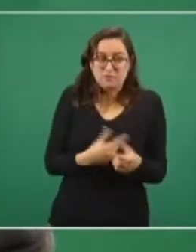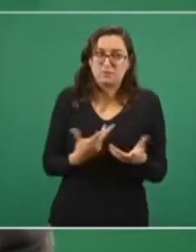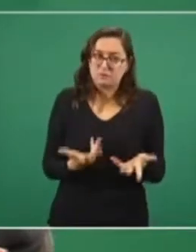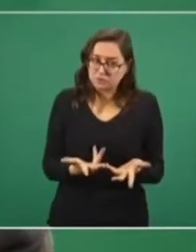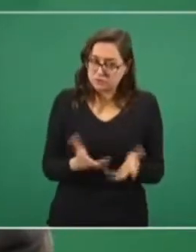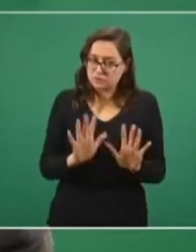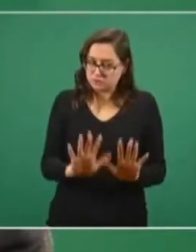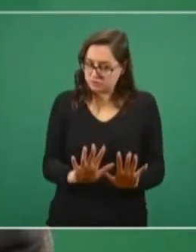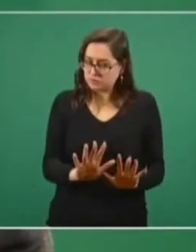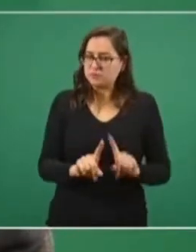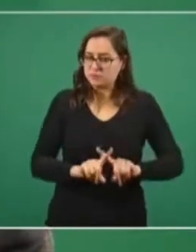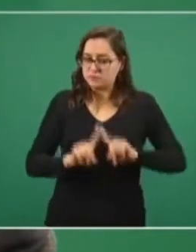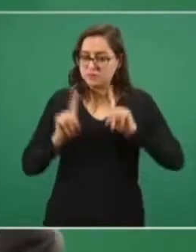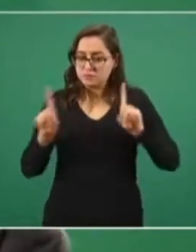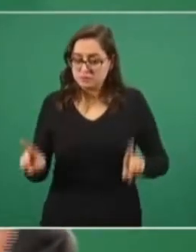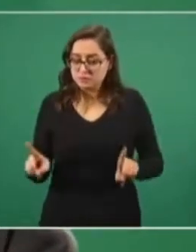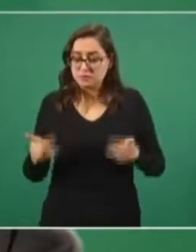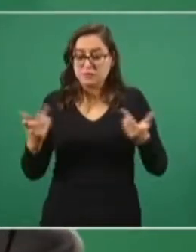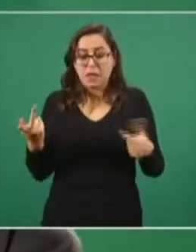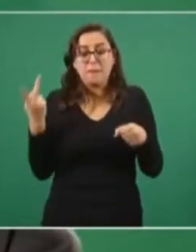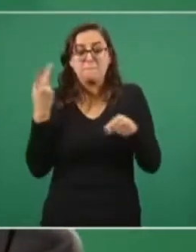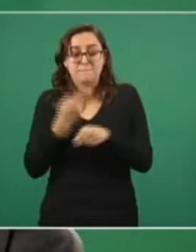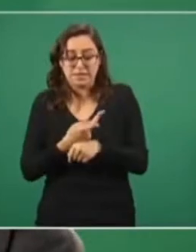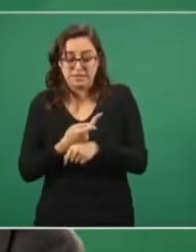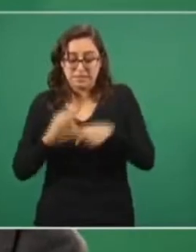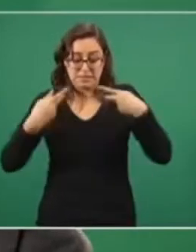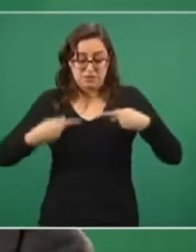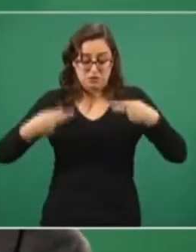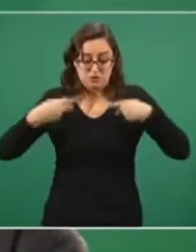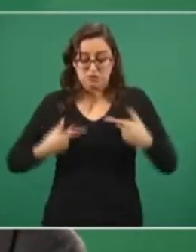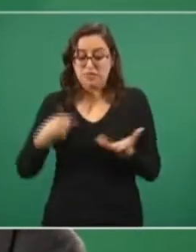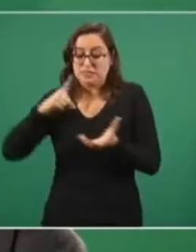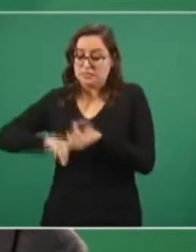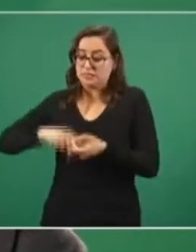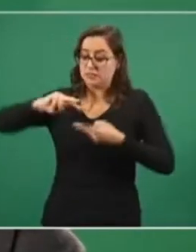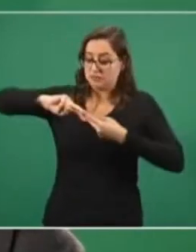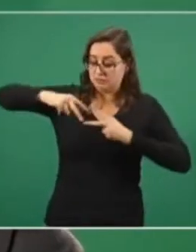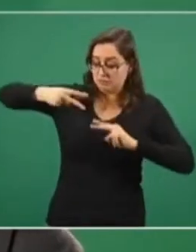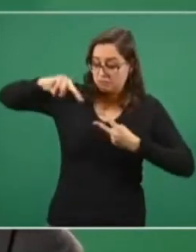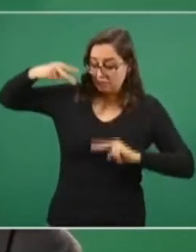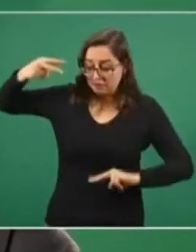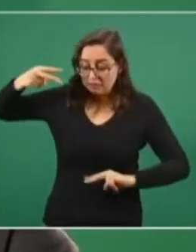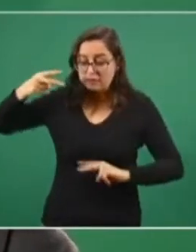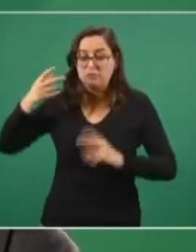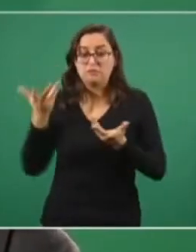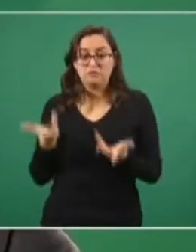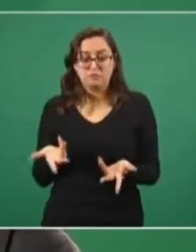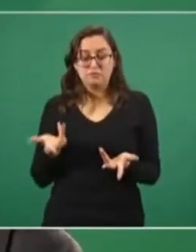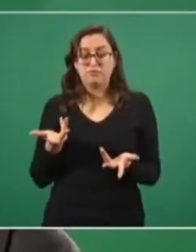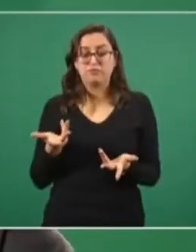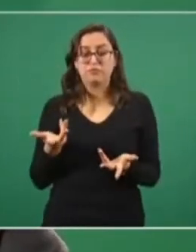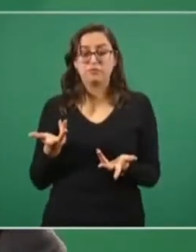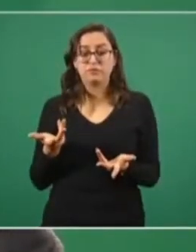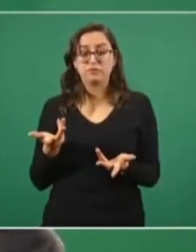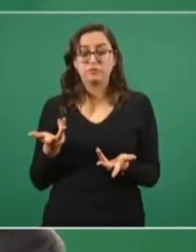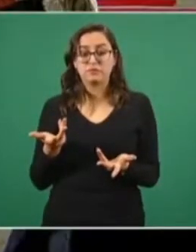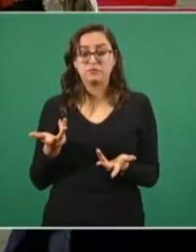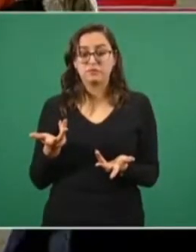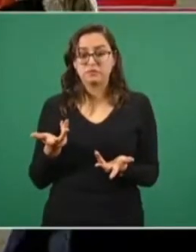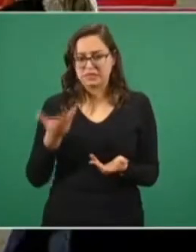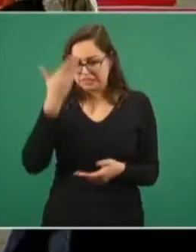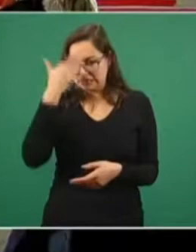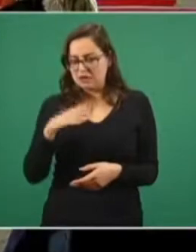cromosomas que están en las células de las personas, para referencia básica de quien no esté familiarizado con el concepto